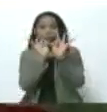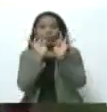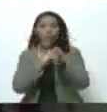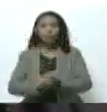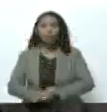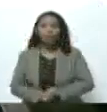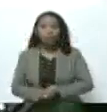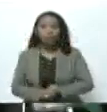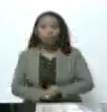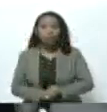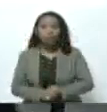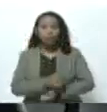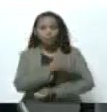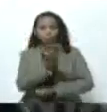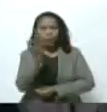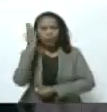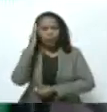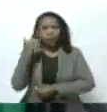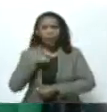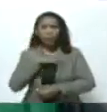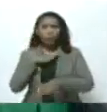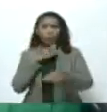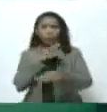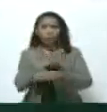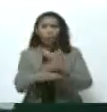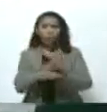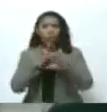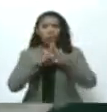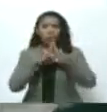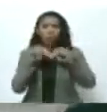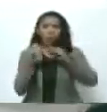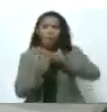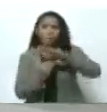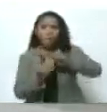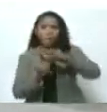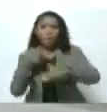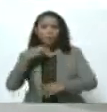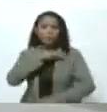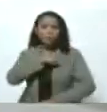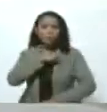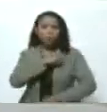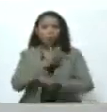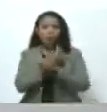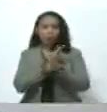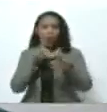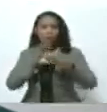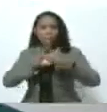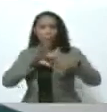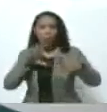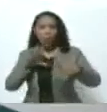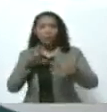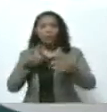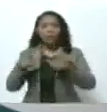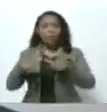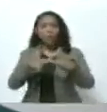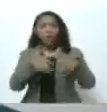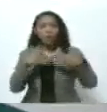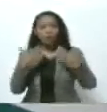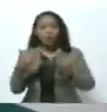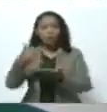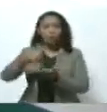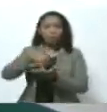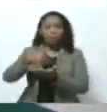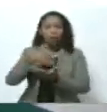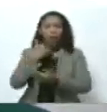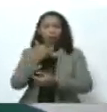Nutrición. Ustedes saben que hemos ido por todas las bases de misiones liberando espacios de debilidad